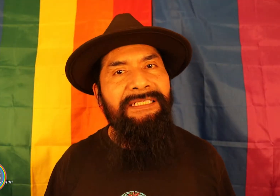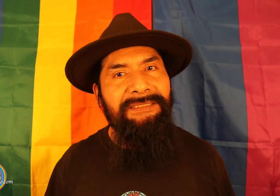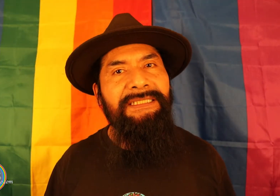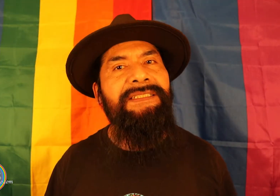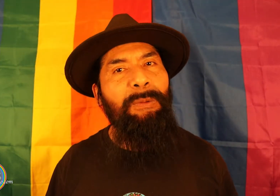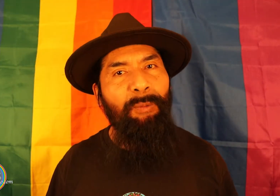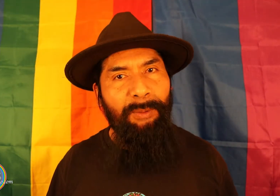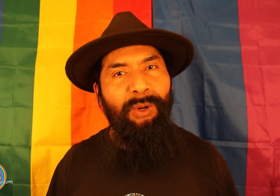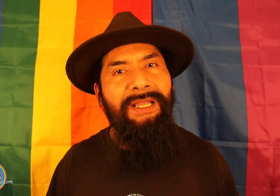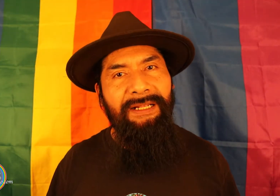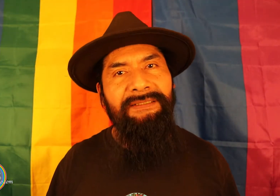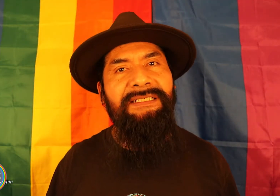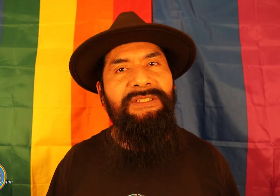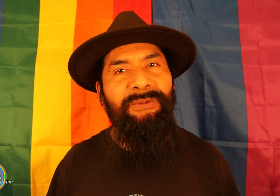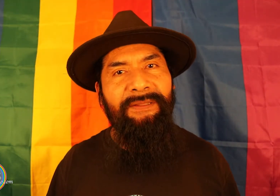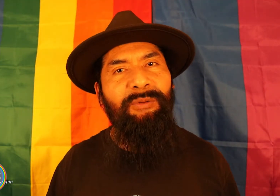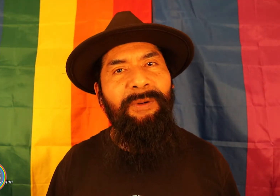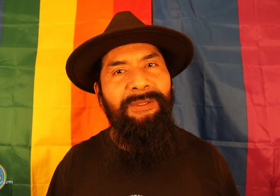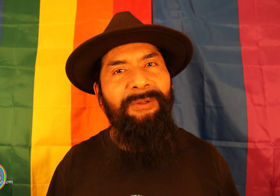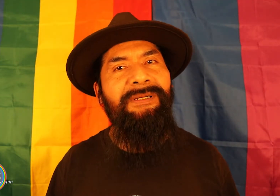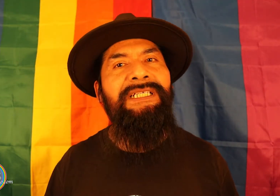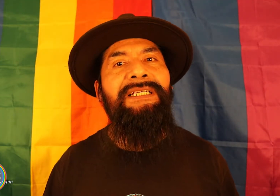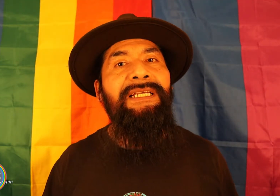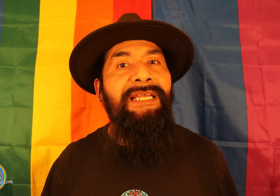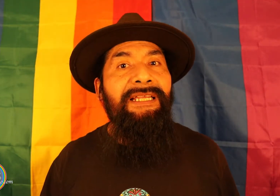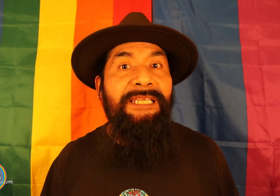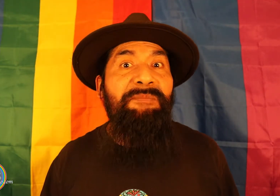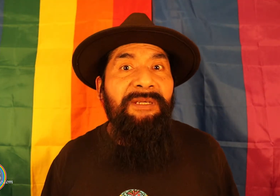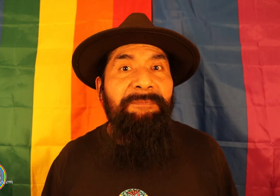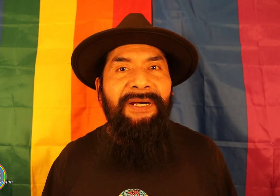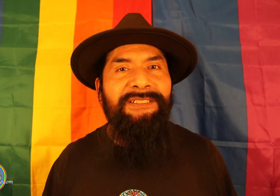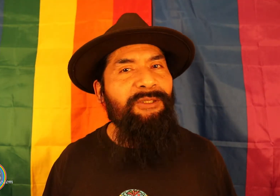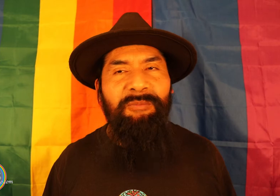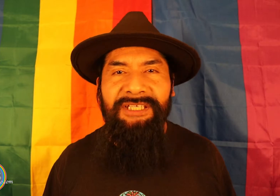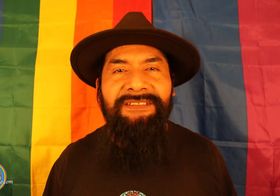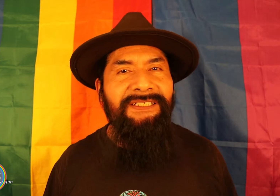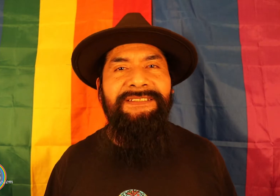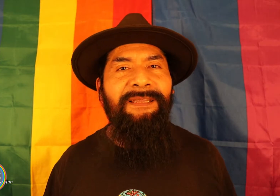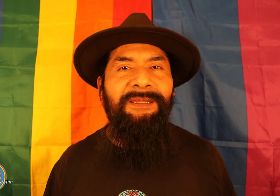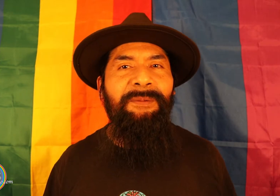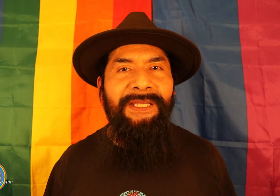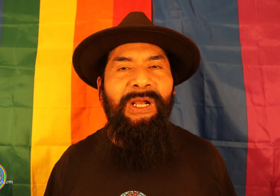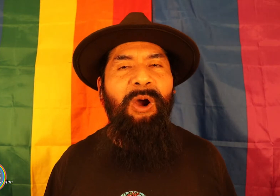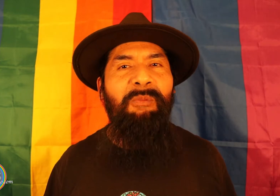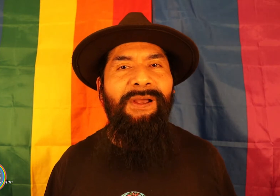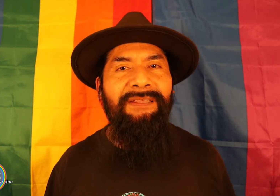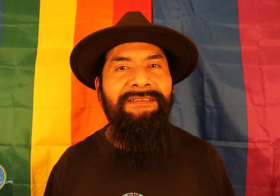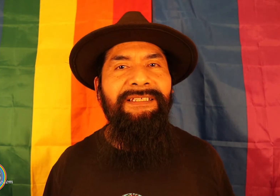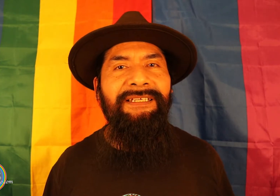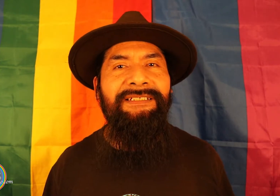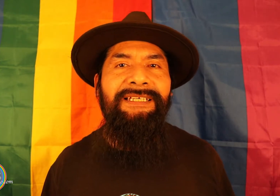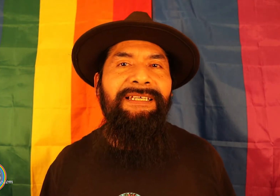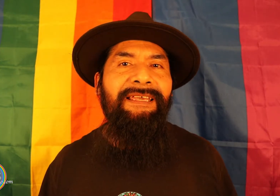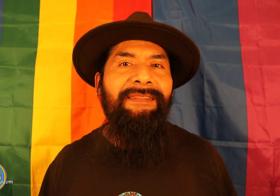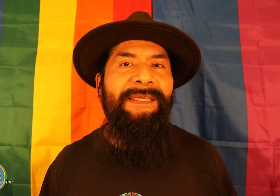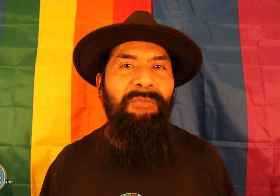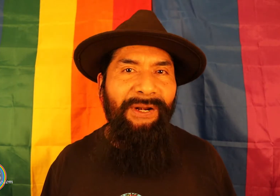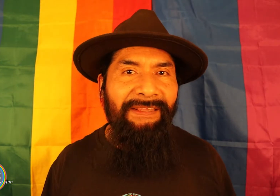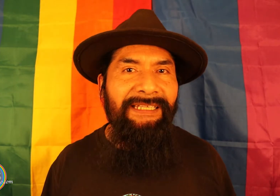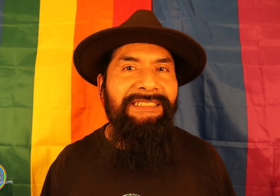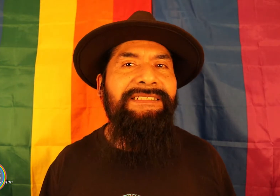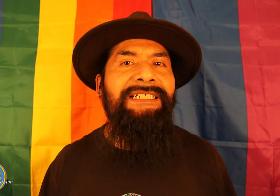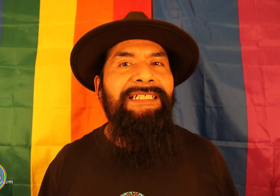Eri Adams es el nuevo alcalde en la ciudad de Nueva York, y me pareció muy interesante ver cómo gente